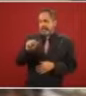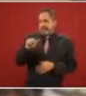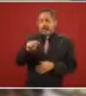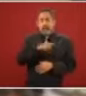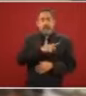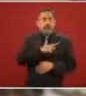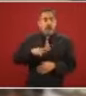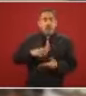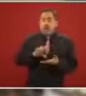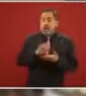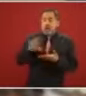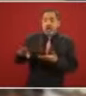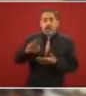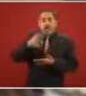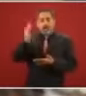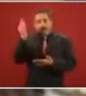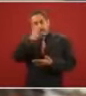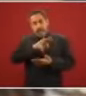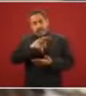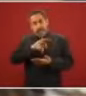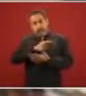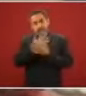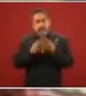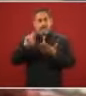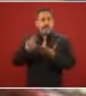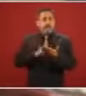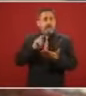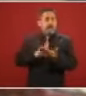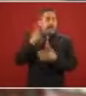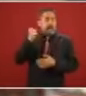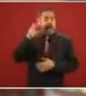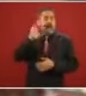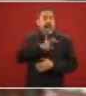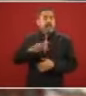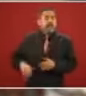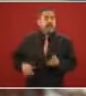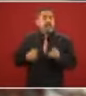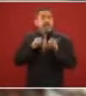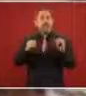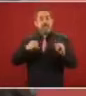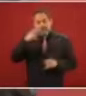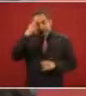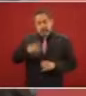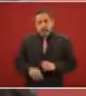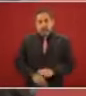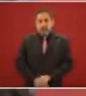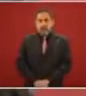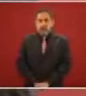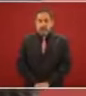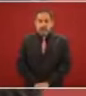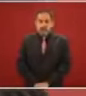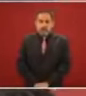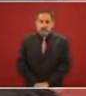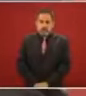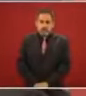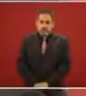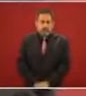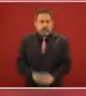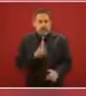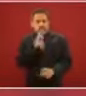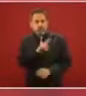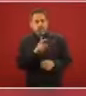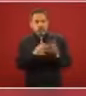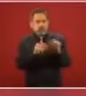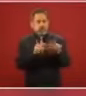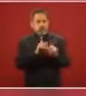por falsificación de firmas cuando quiso ser candidata independiente a la presidencia de México. Pues ya te contesto las dos. En